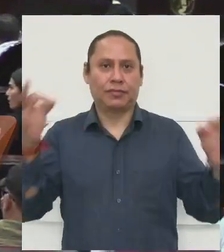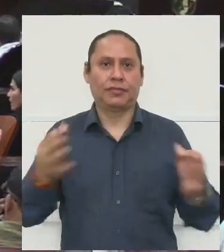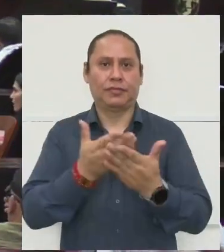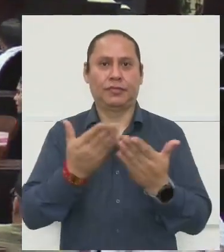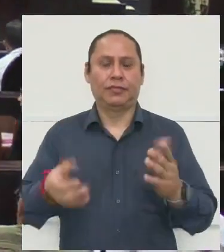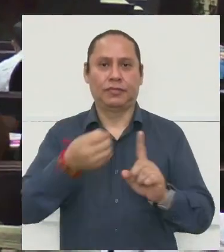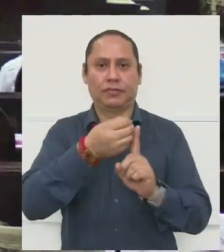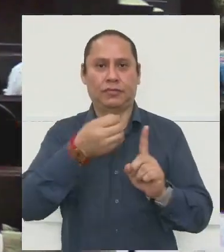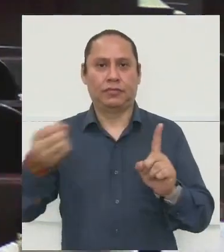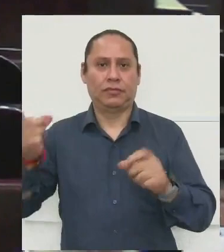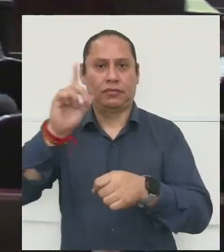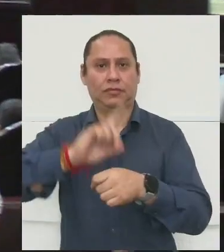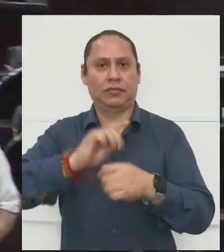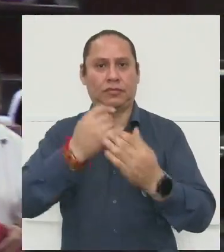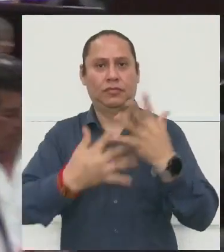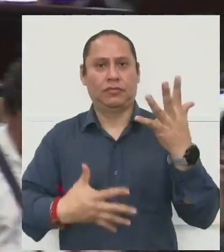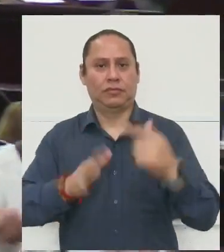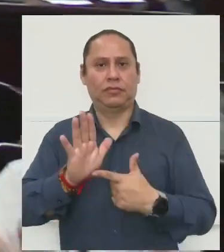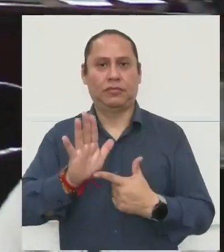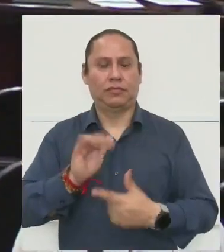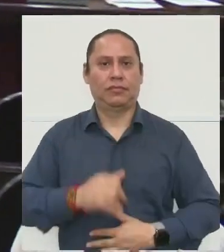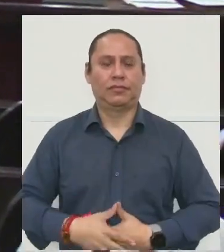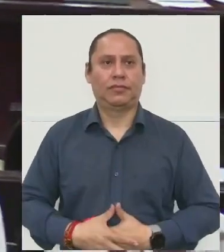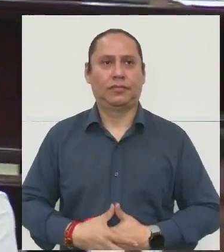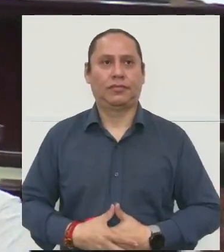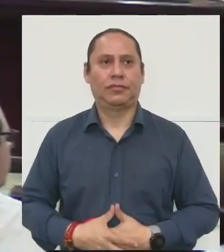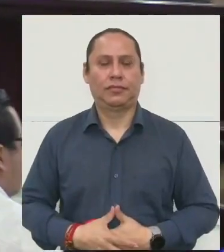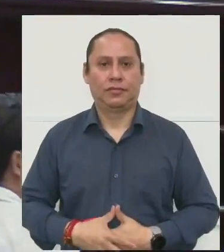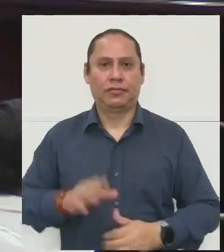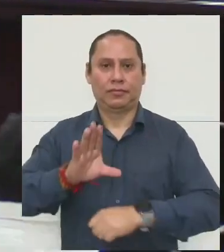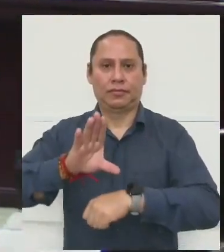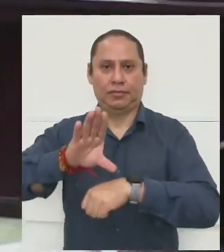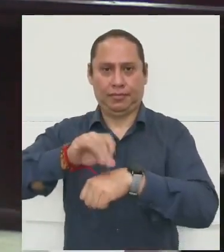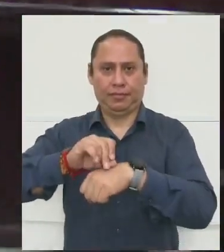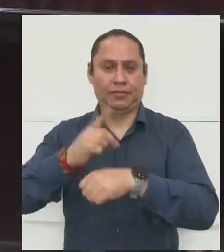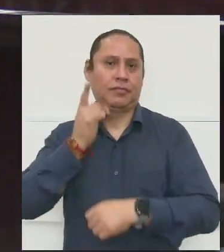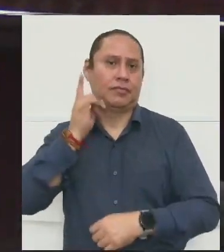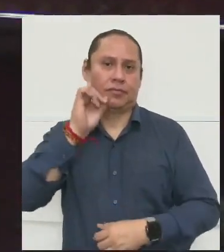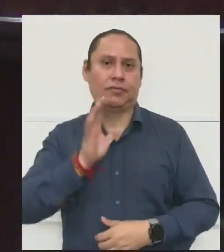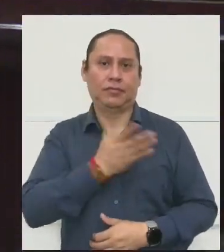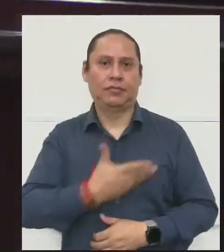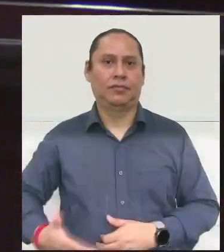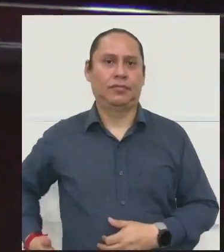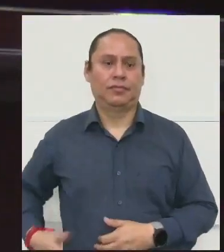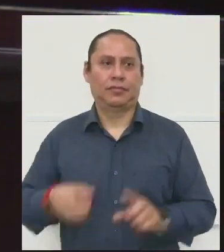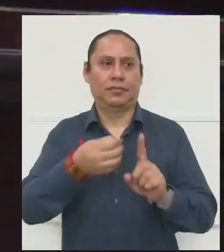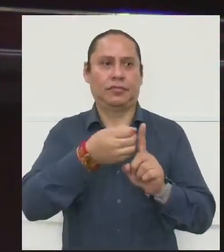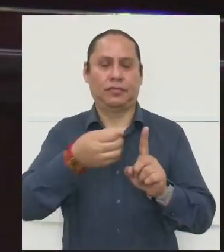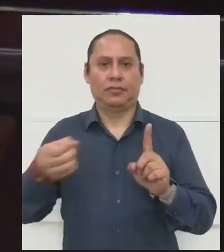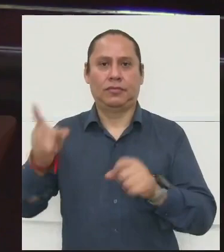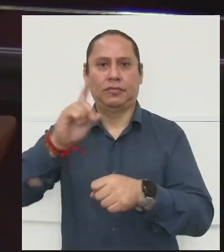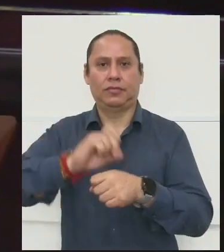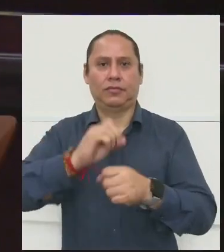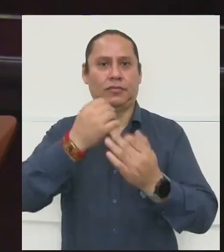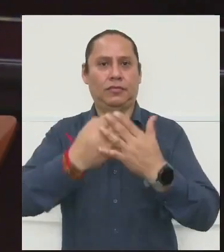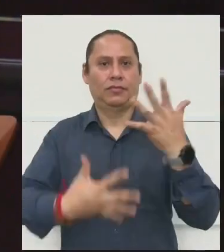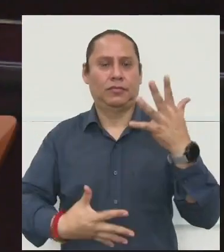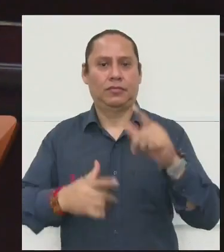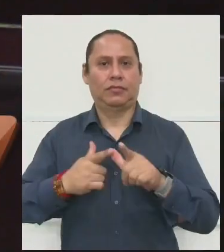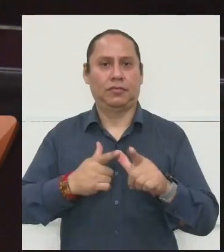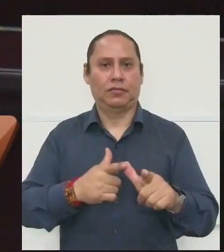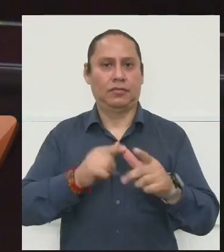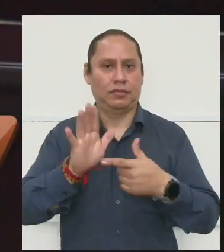asamblea el orden del día de la presente sesión con su permiso diputada presidenta el orden del día de la presente